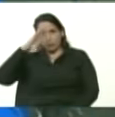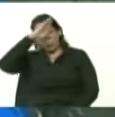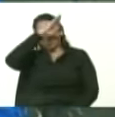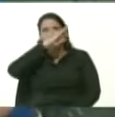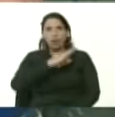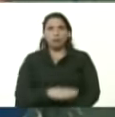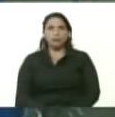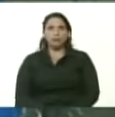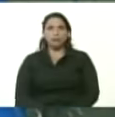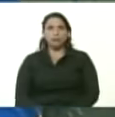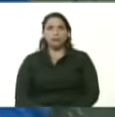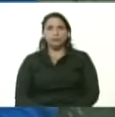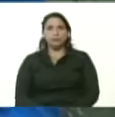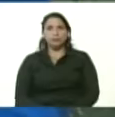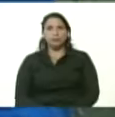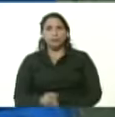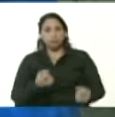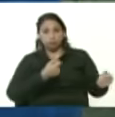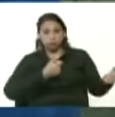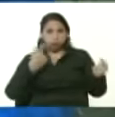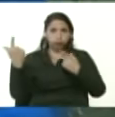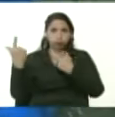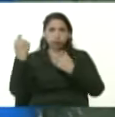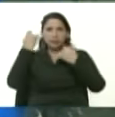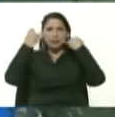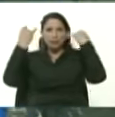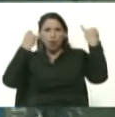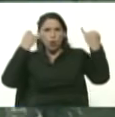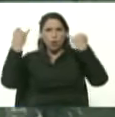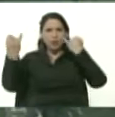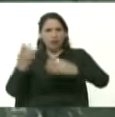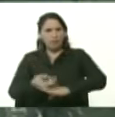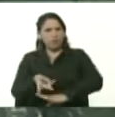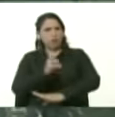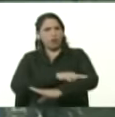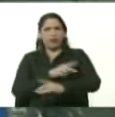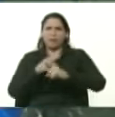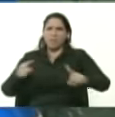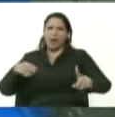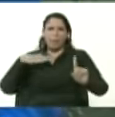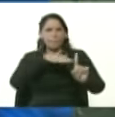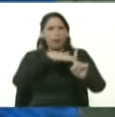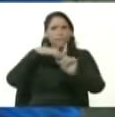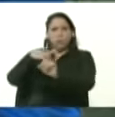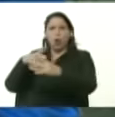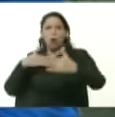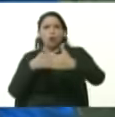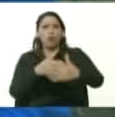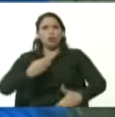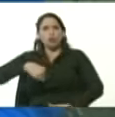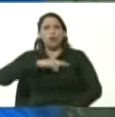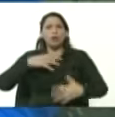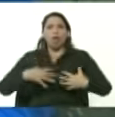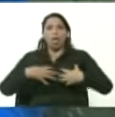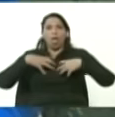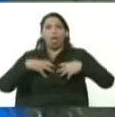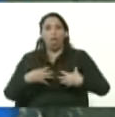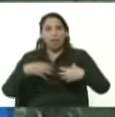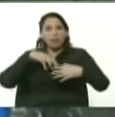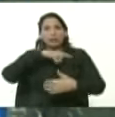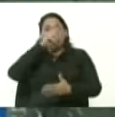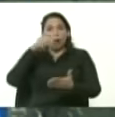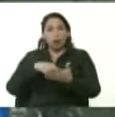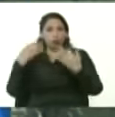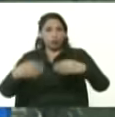Bolsonaro. Ha trasladado su ideología extremista para atentar contra nuestro pulmón natural.